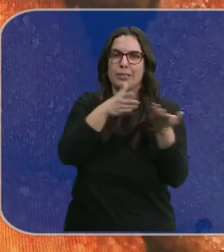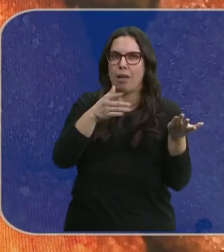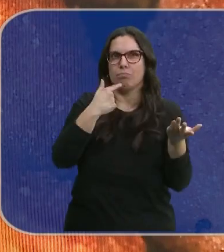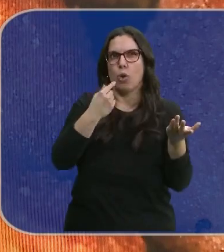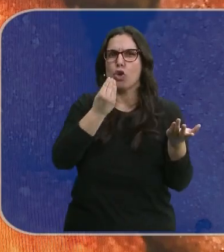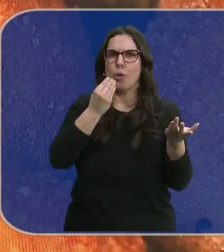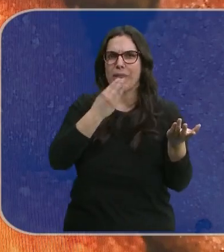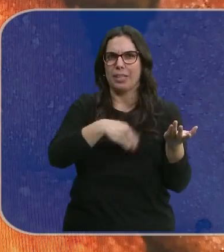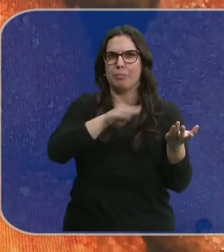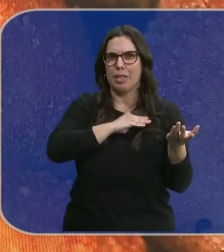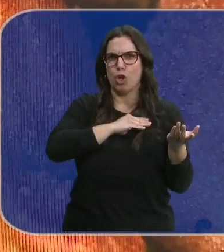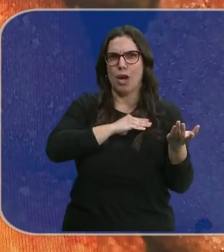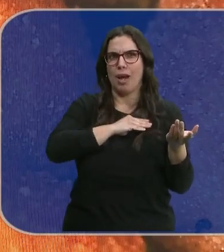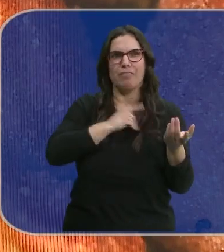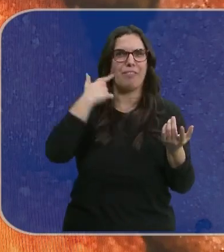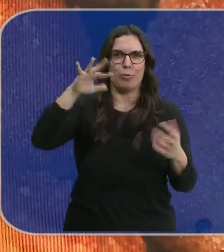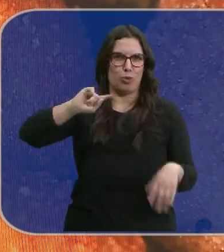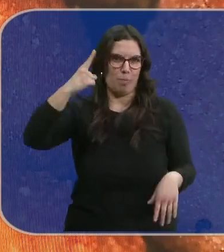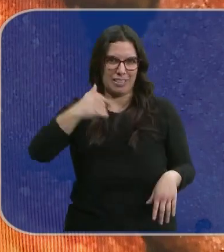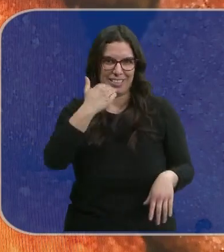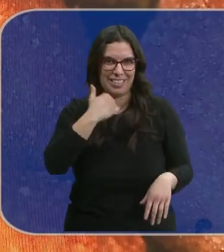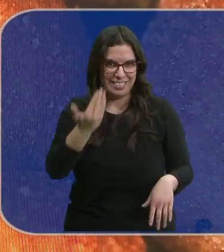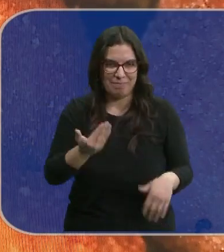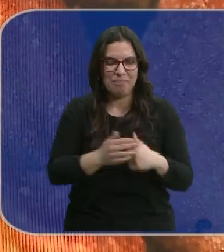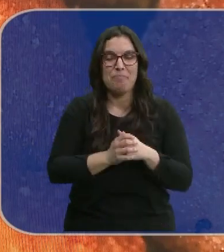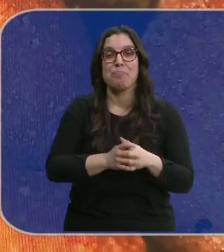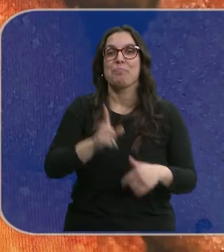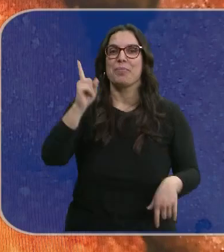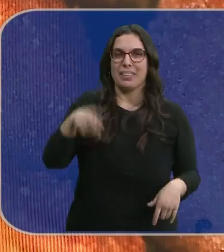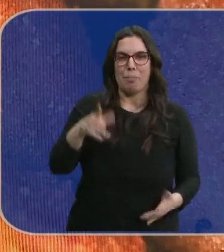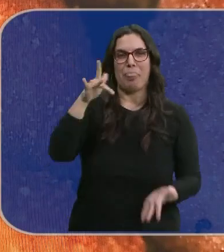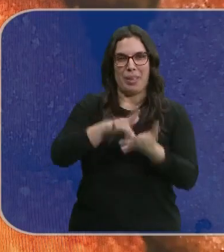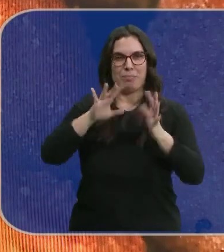ranking de las comidas españolas más internacionales y bien merece también